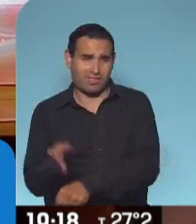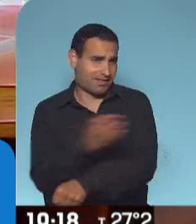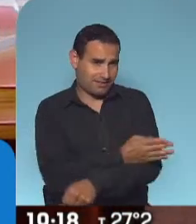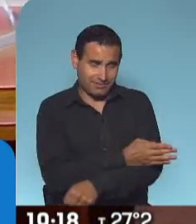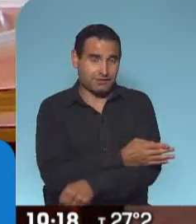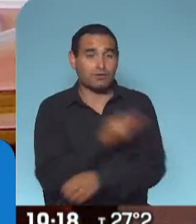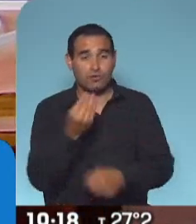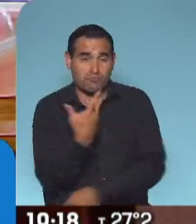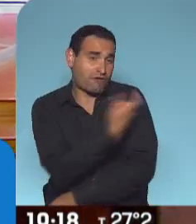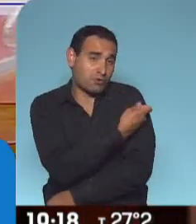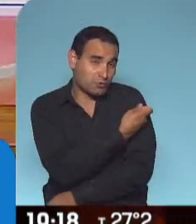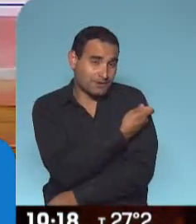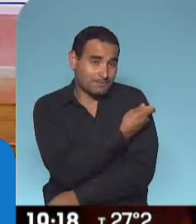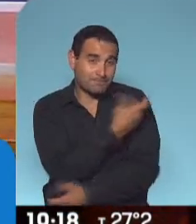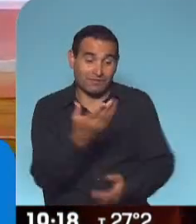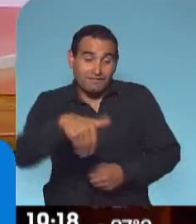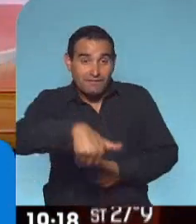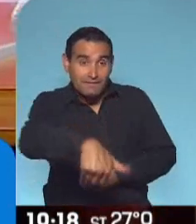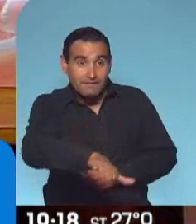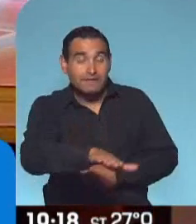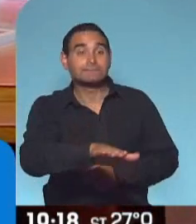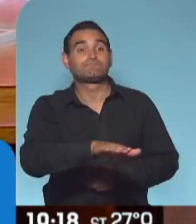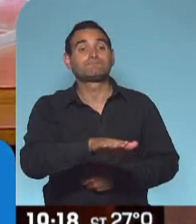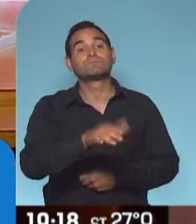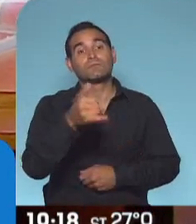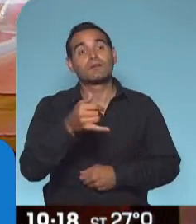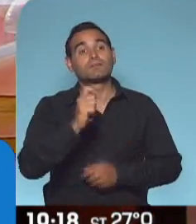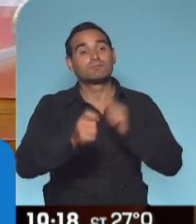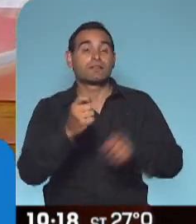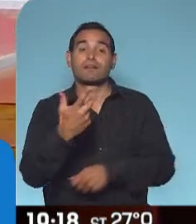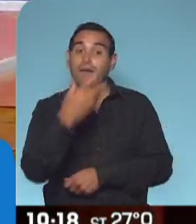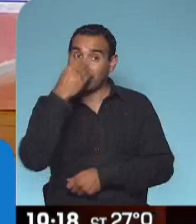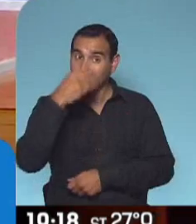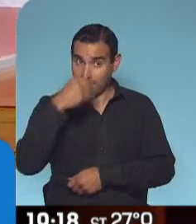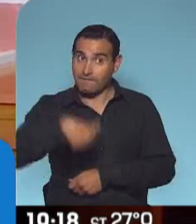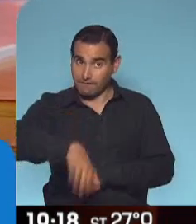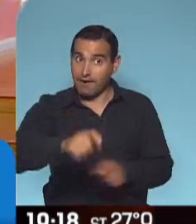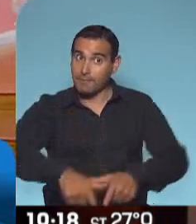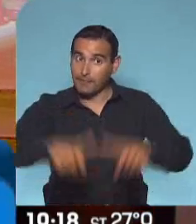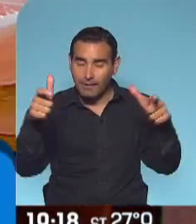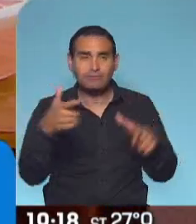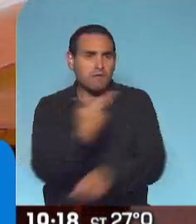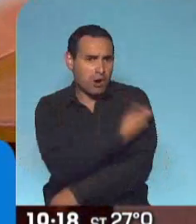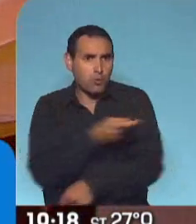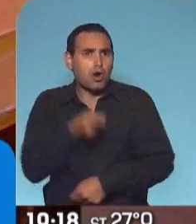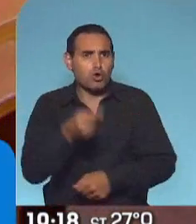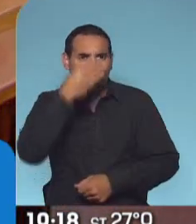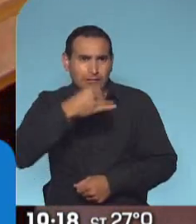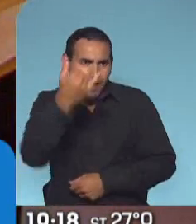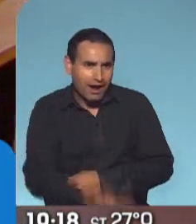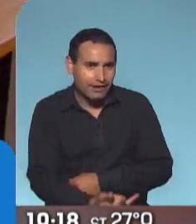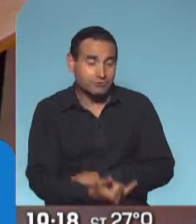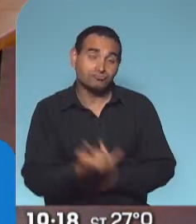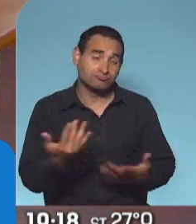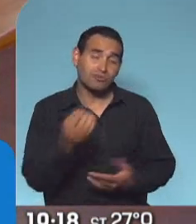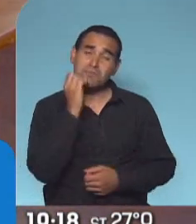qué? Con vacunas, porque dentro de poco nosotros vamos a tener circulando el virus de la gripe. Y tenemos vacuna antigripal. Y lo mejor que